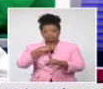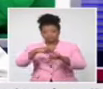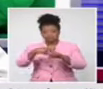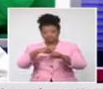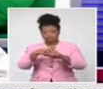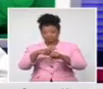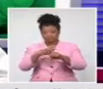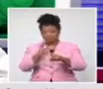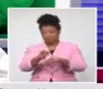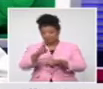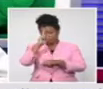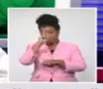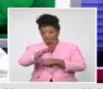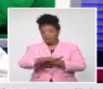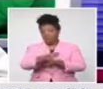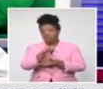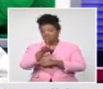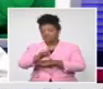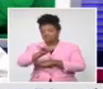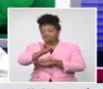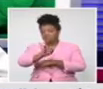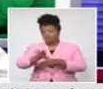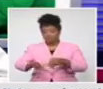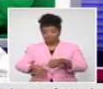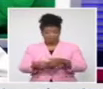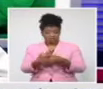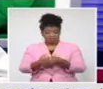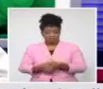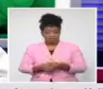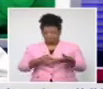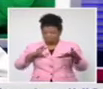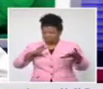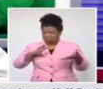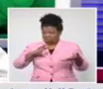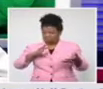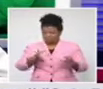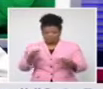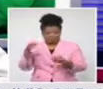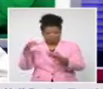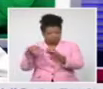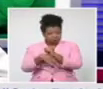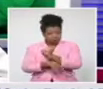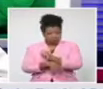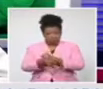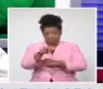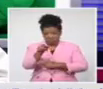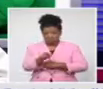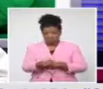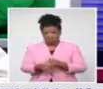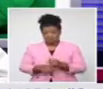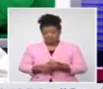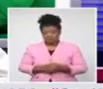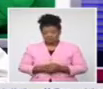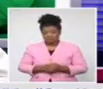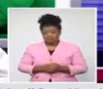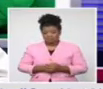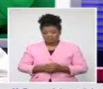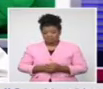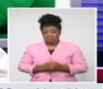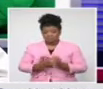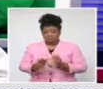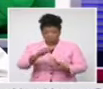ingresado durante 17 días. Por las complicaciones que presentó desde el principio, todo el tiempo estuvo en terapia